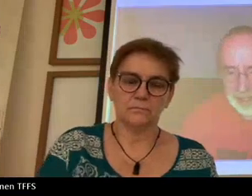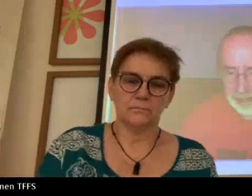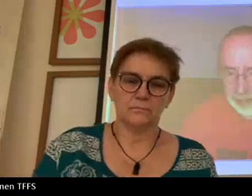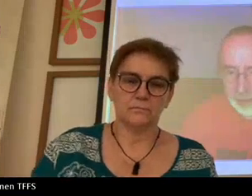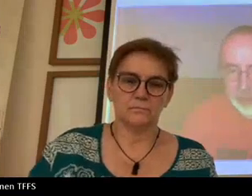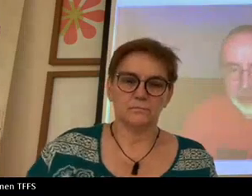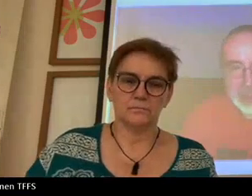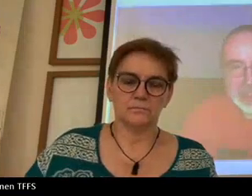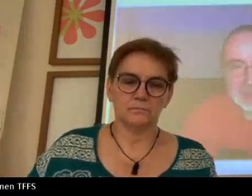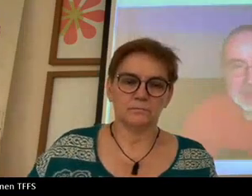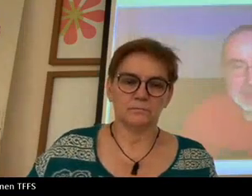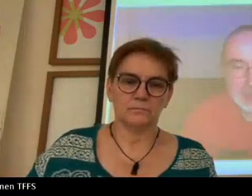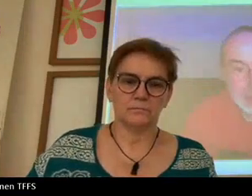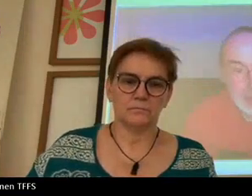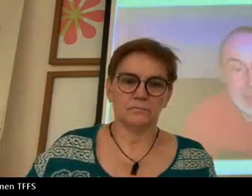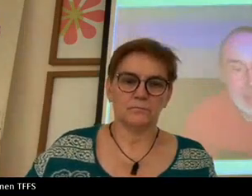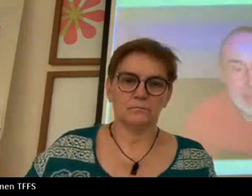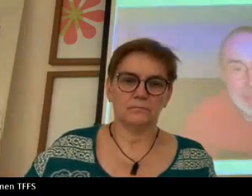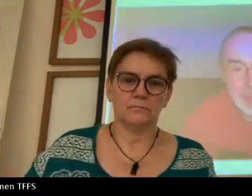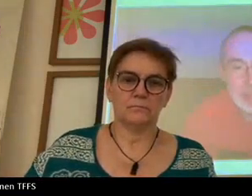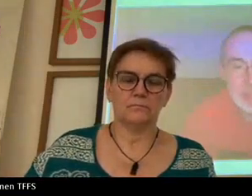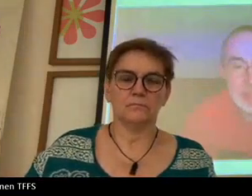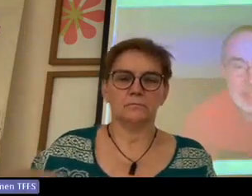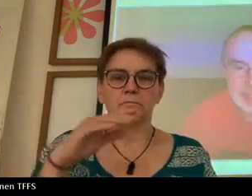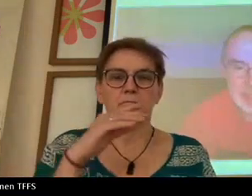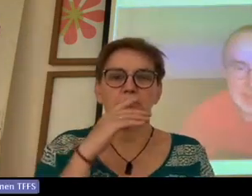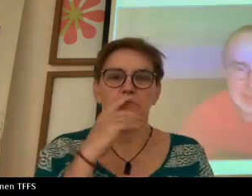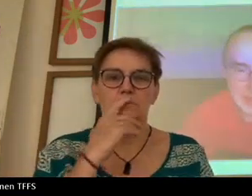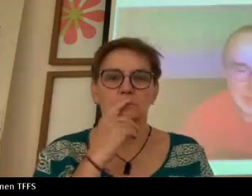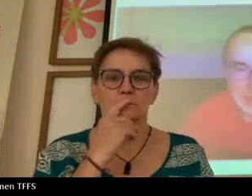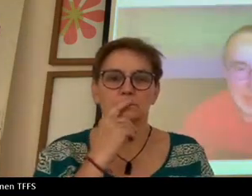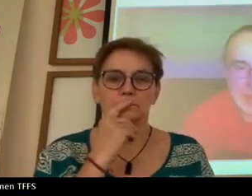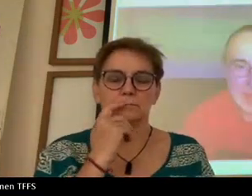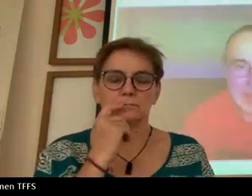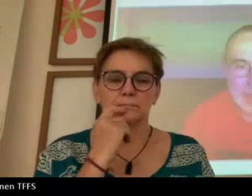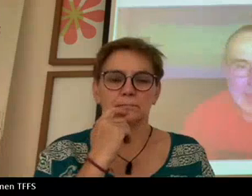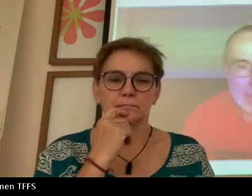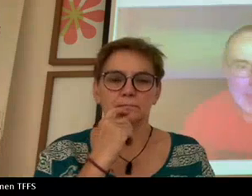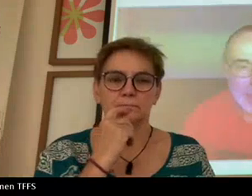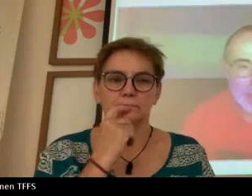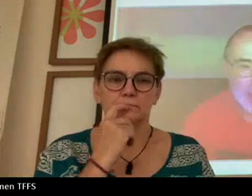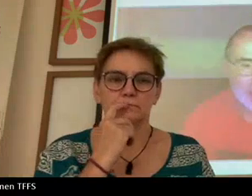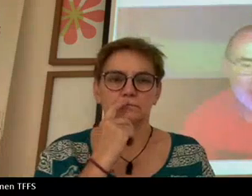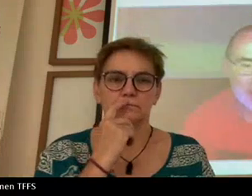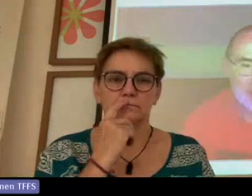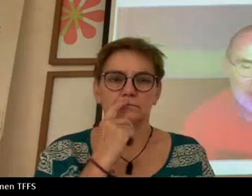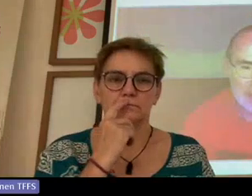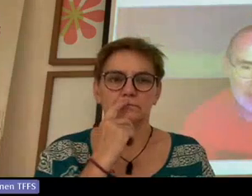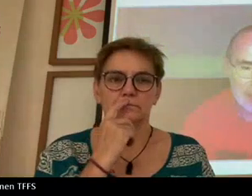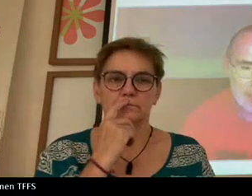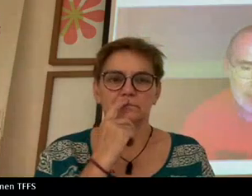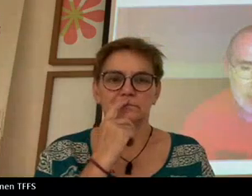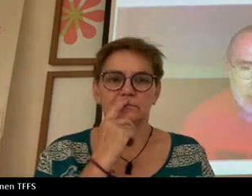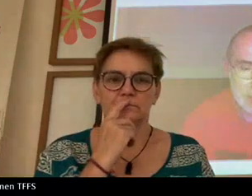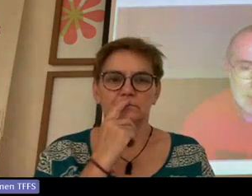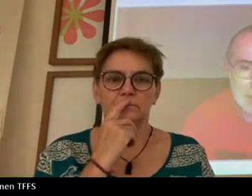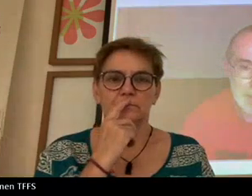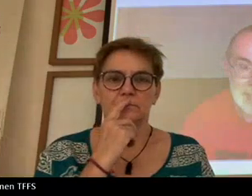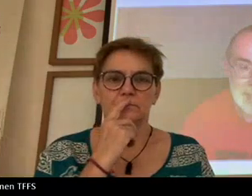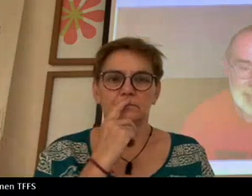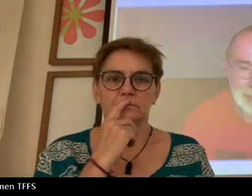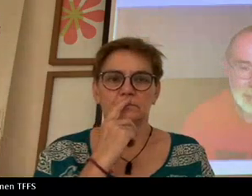fueron protagonistas en la institución libre de enseñanza y en todos los movimientos de renovación pedagógica del siglo